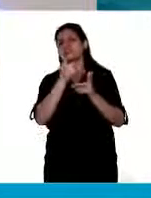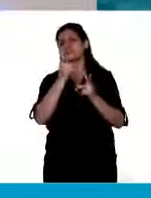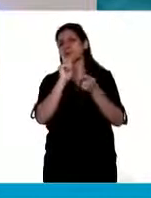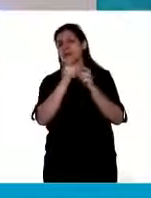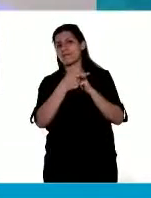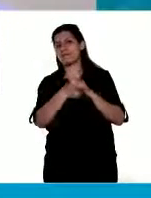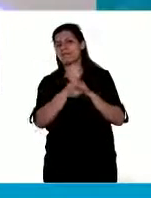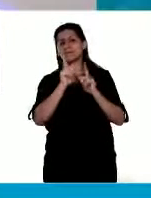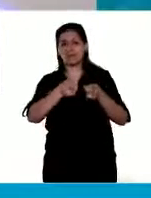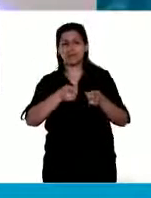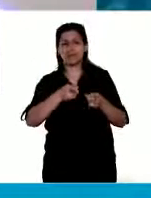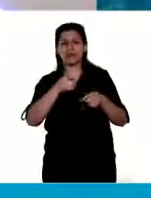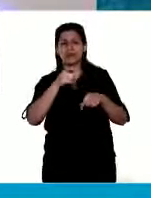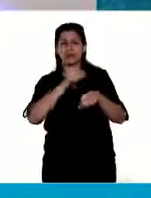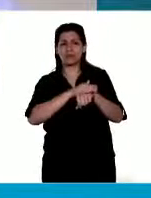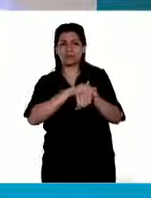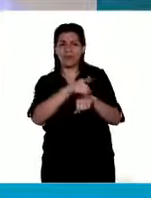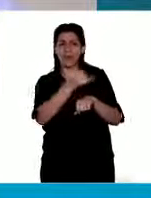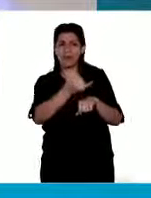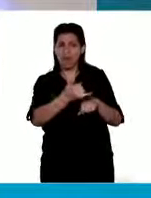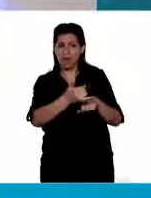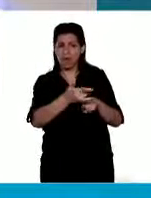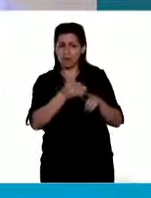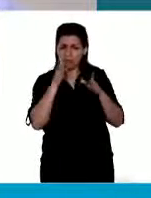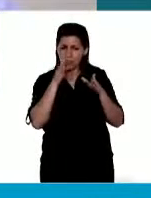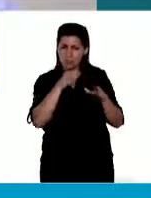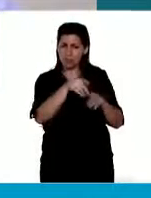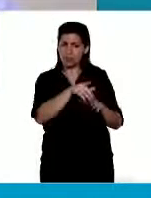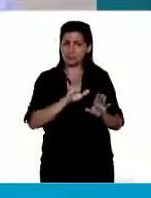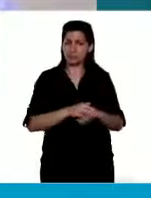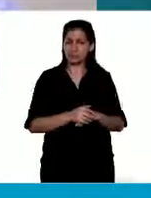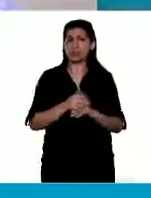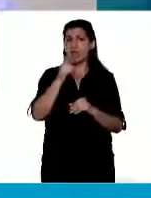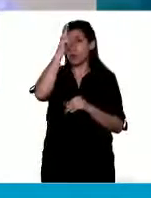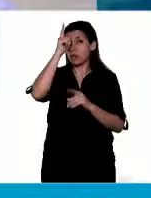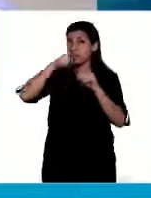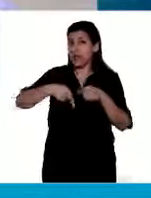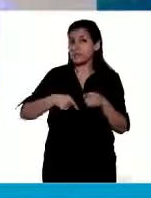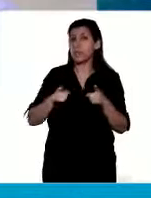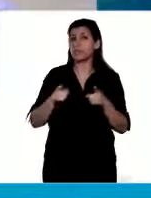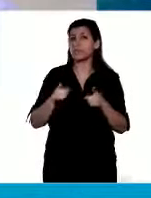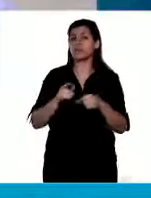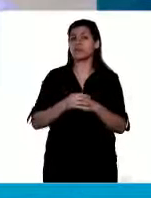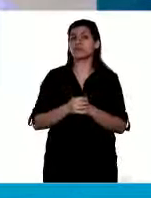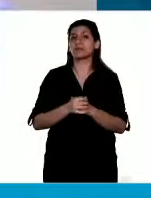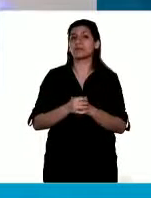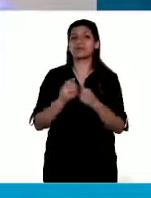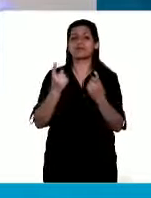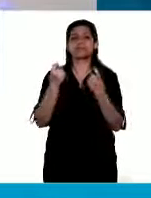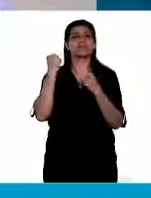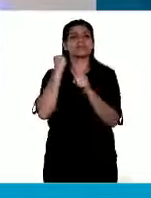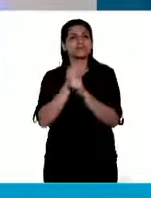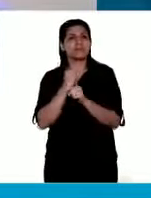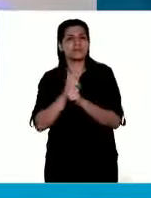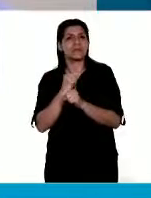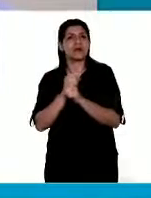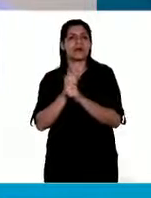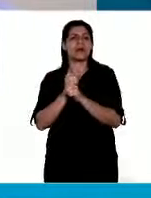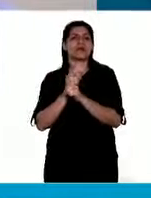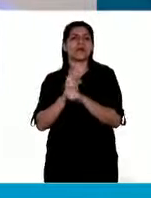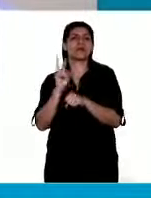ocupan también. Y la policía también, señor presidente, sobre todo necesita trabajar con